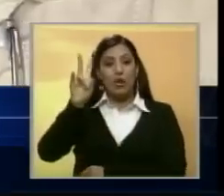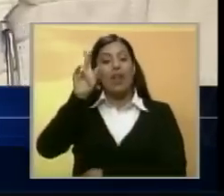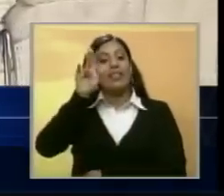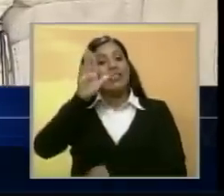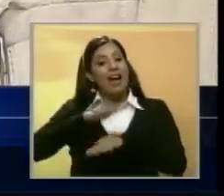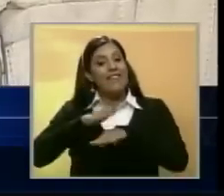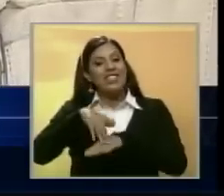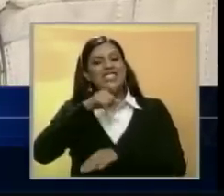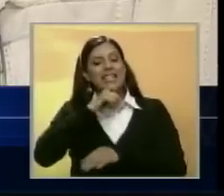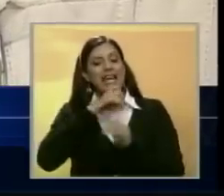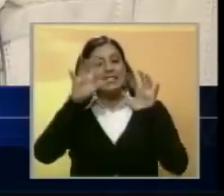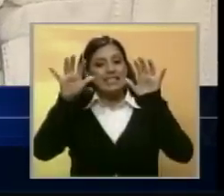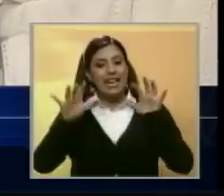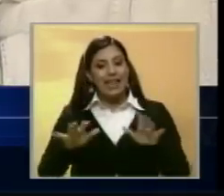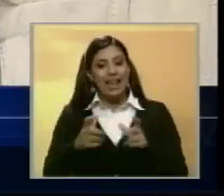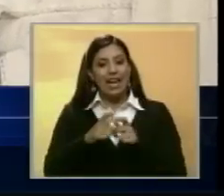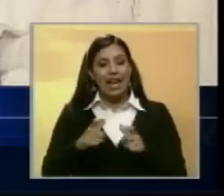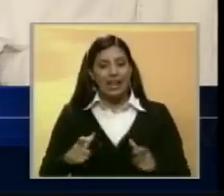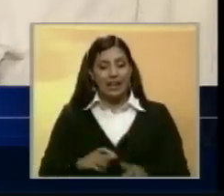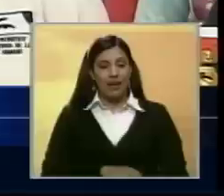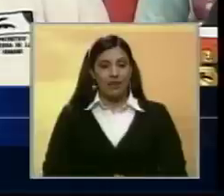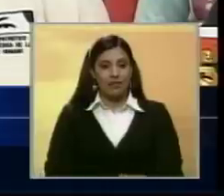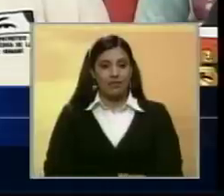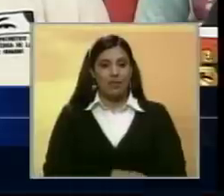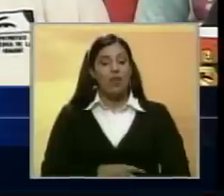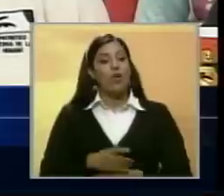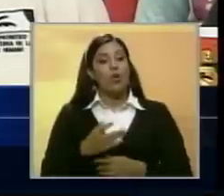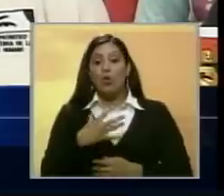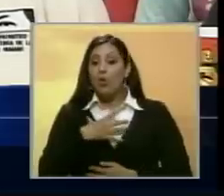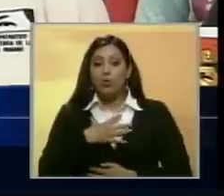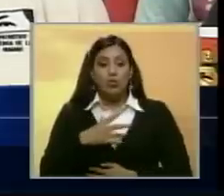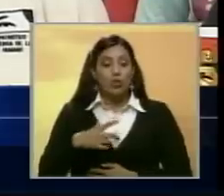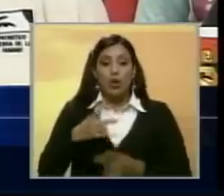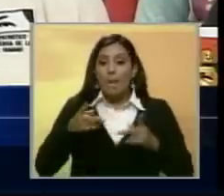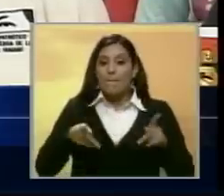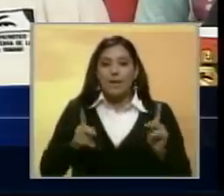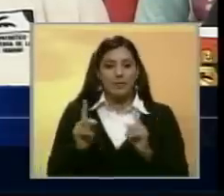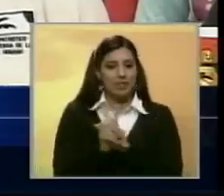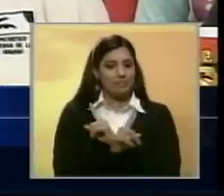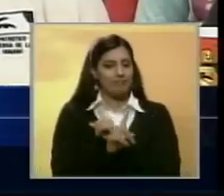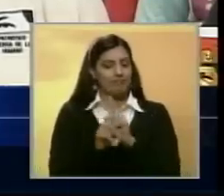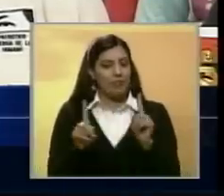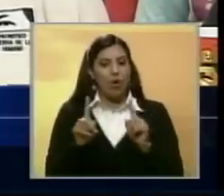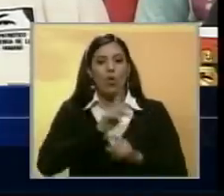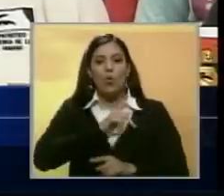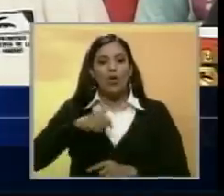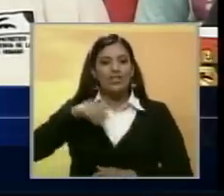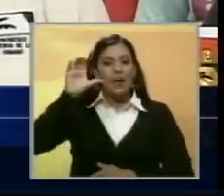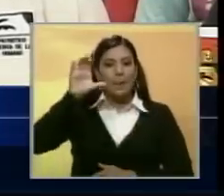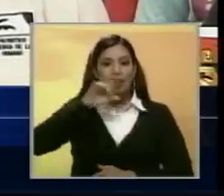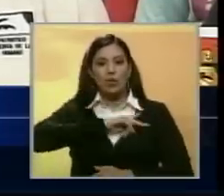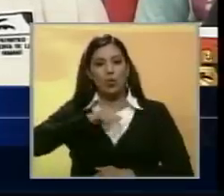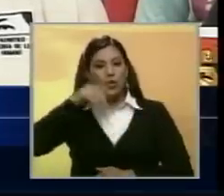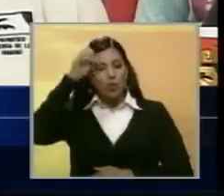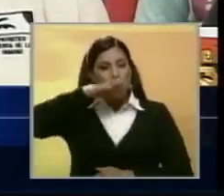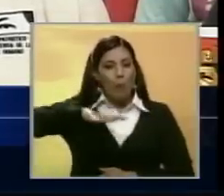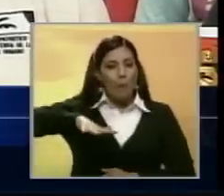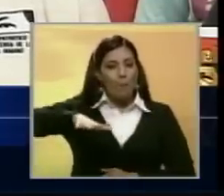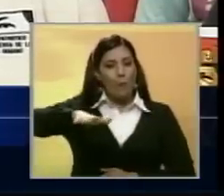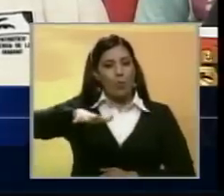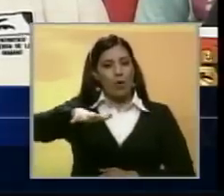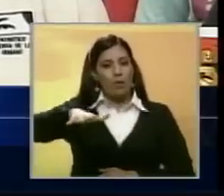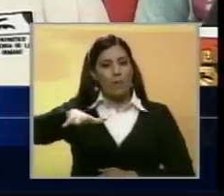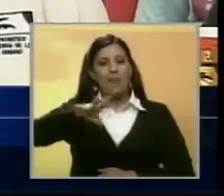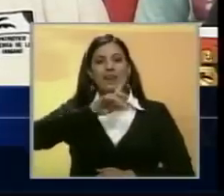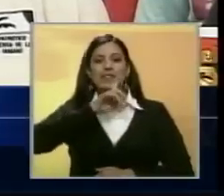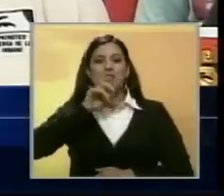lo solicitó el secretario general Luis Almagro. No permitiremos que nuestra patria, que nuestro pueblo